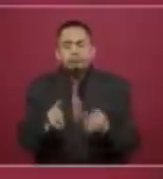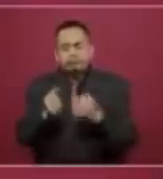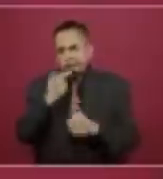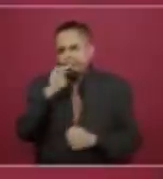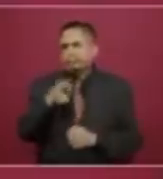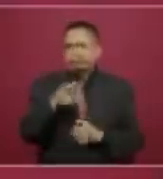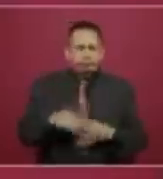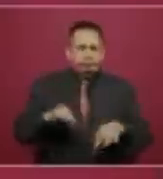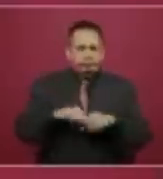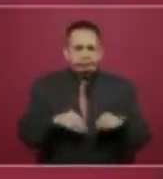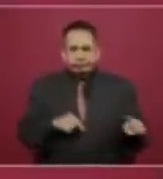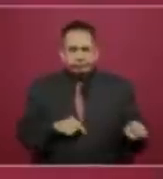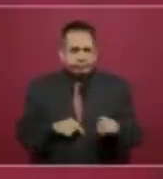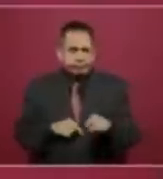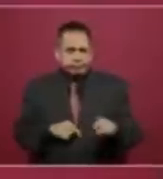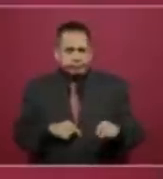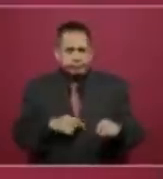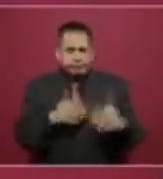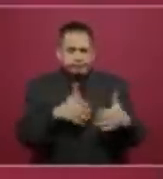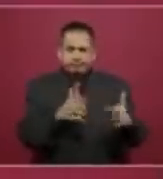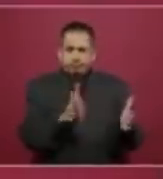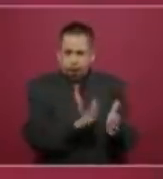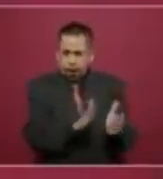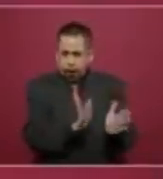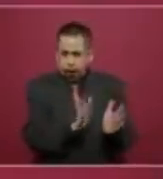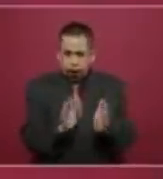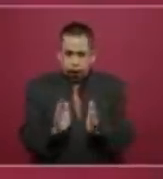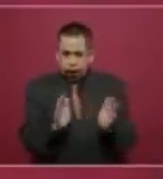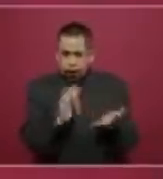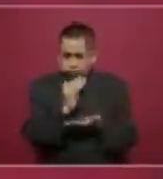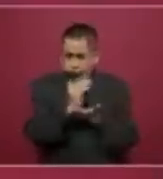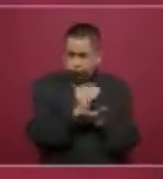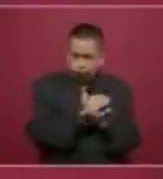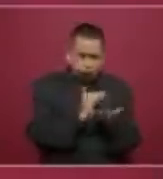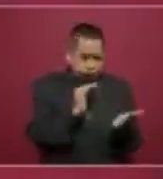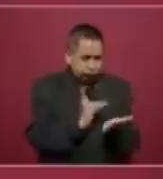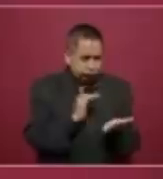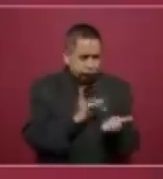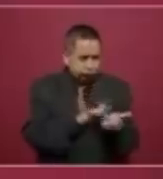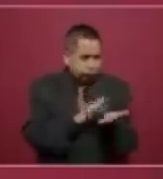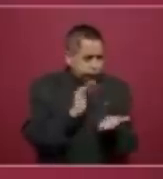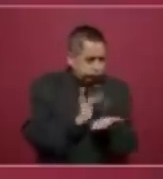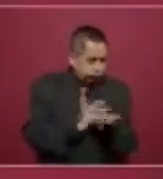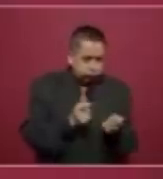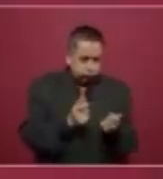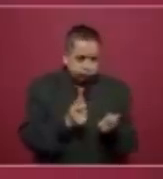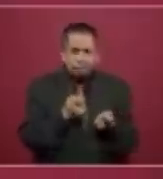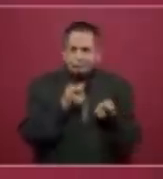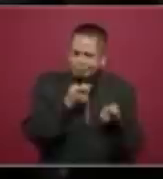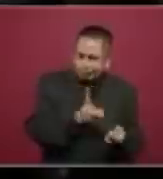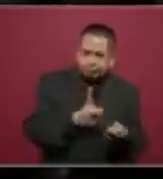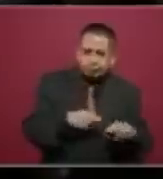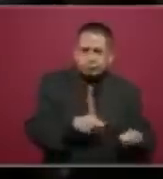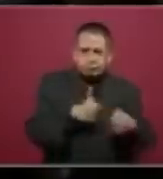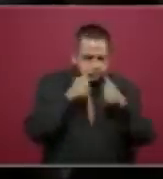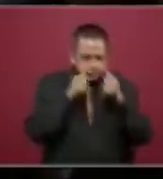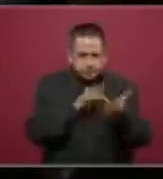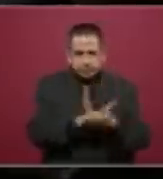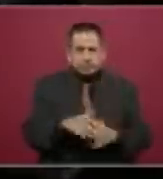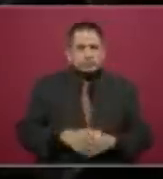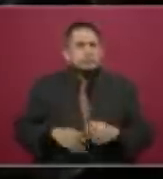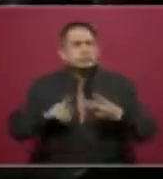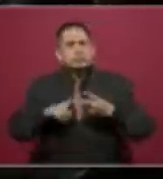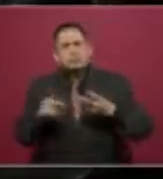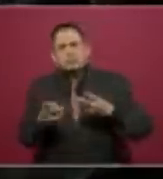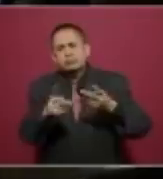los productores que tienen menos apoyos, menos recursos. Gracias. Mi pregunta dos